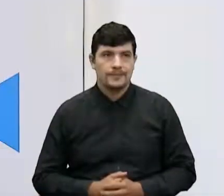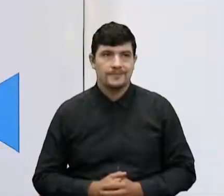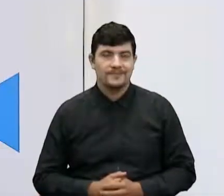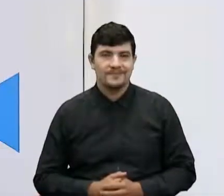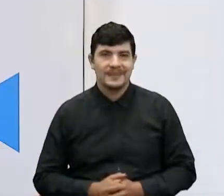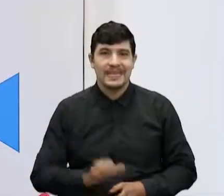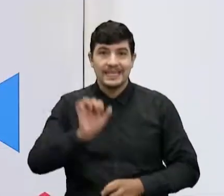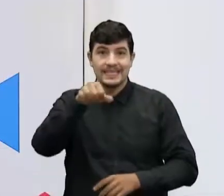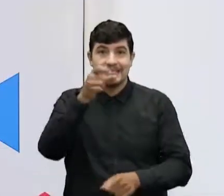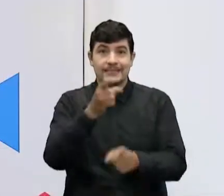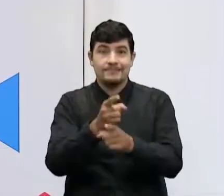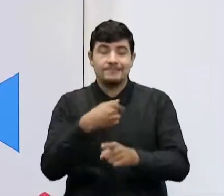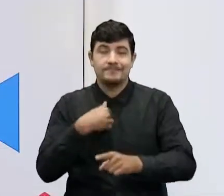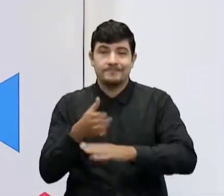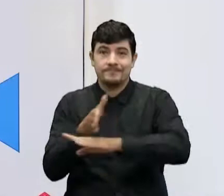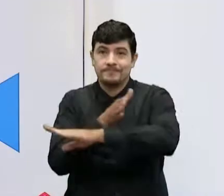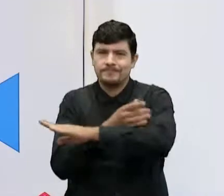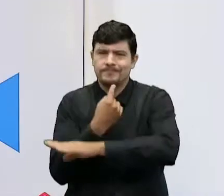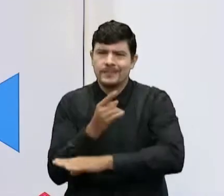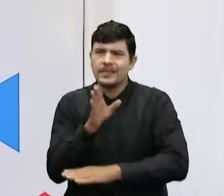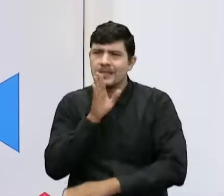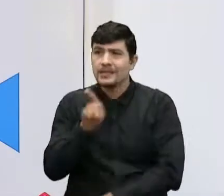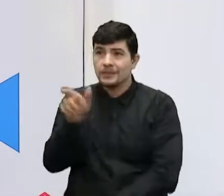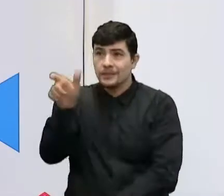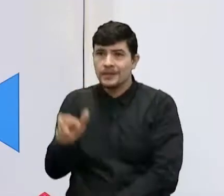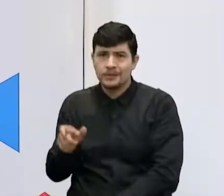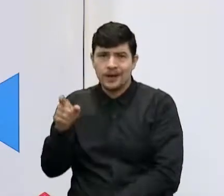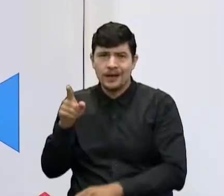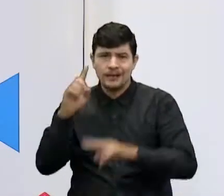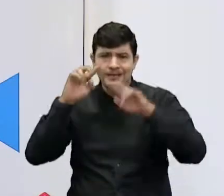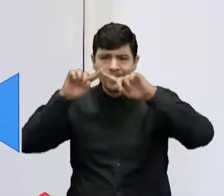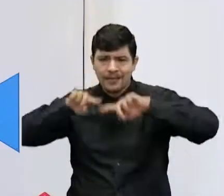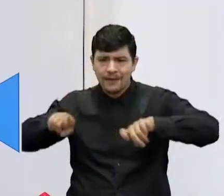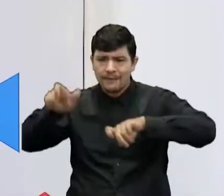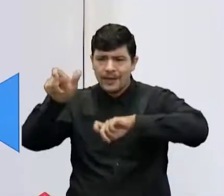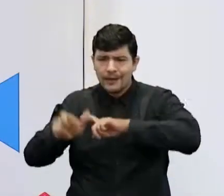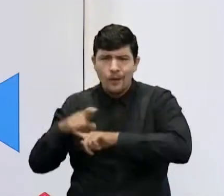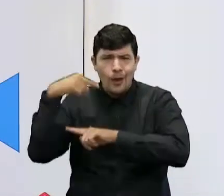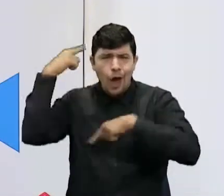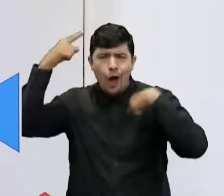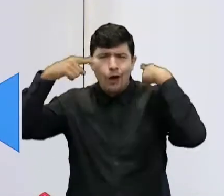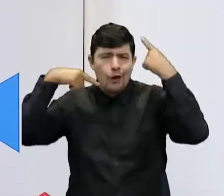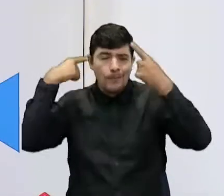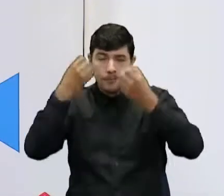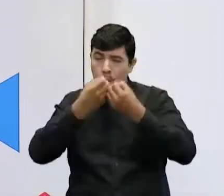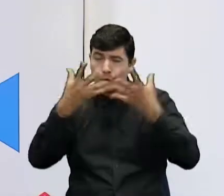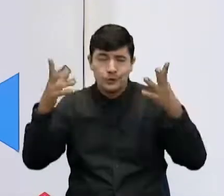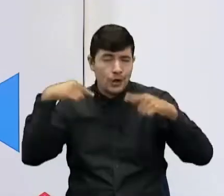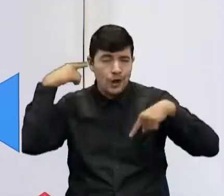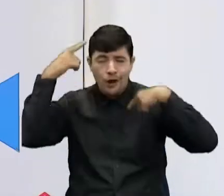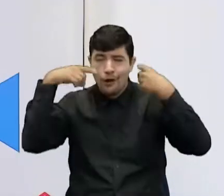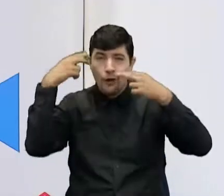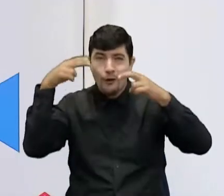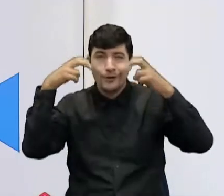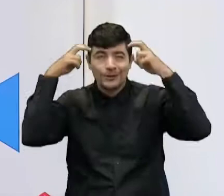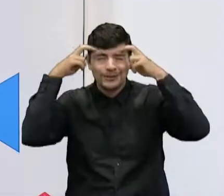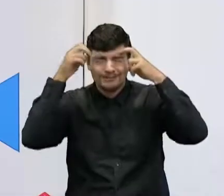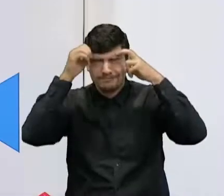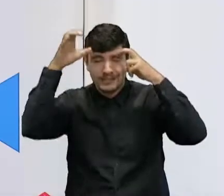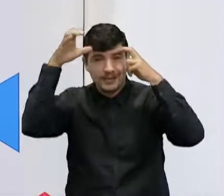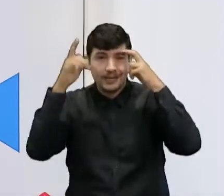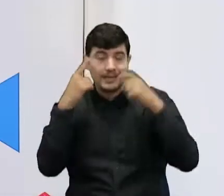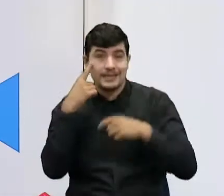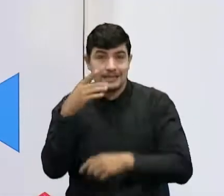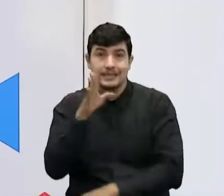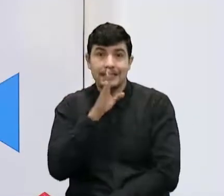Y les dije que teníamos un científico loco, loco de mucho conocimiento que viene a enseñarnos el día de hoy ¿Ustedes quieren saber de quién se trata?